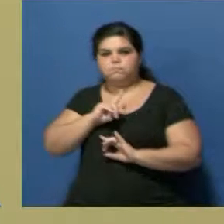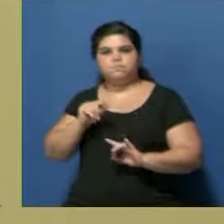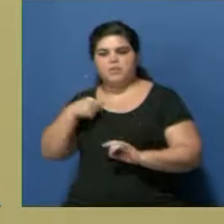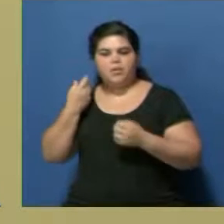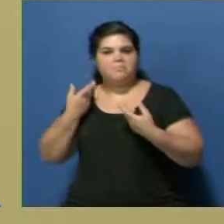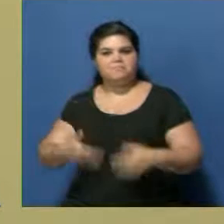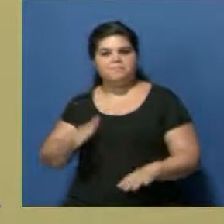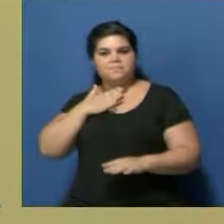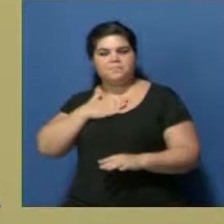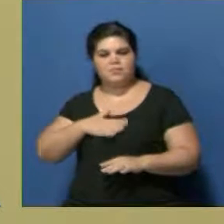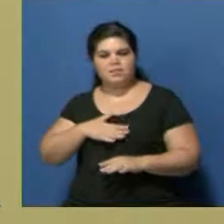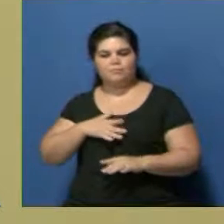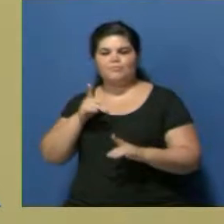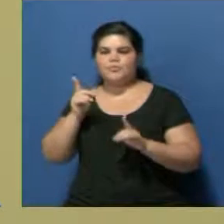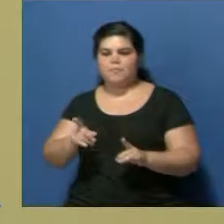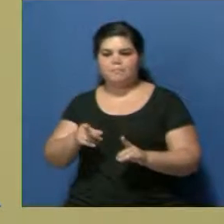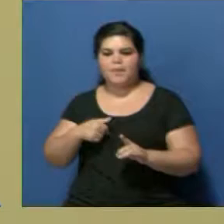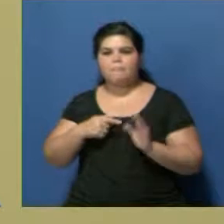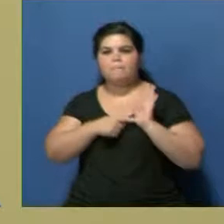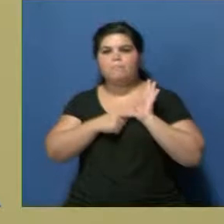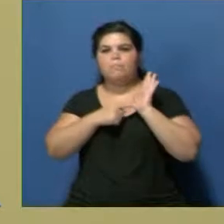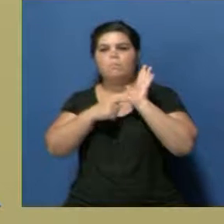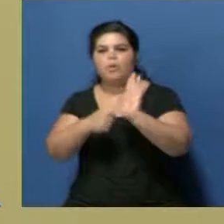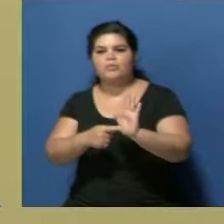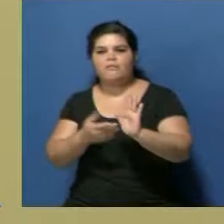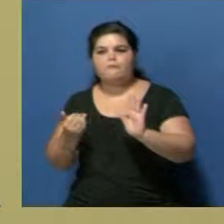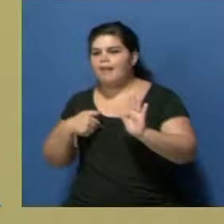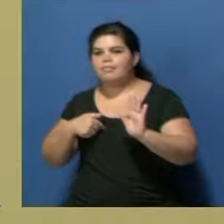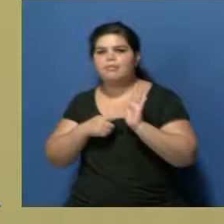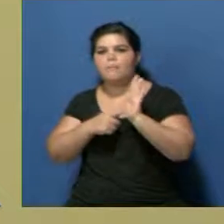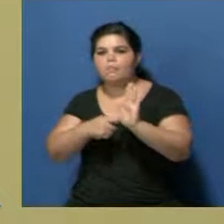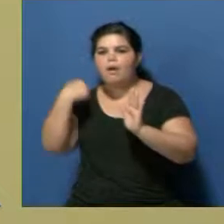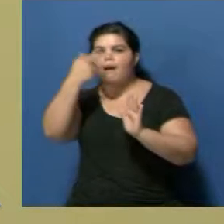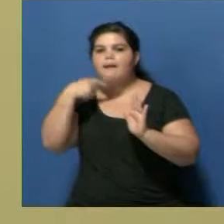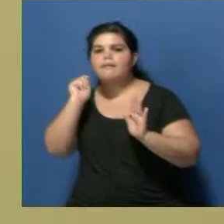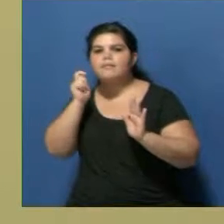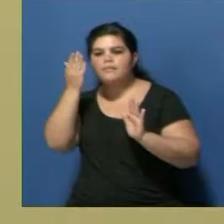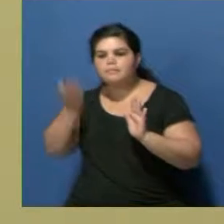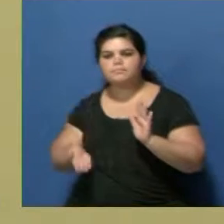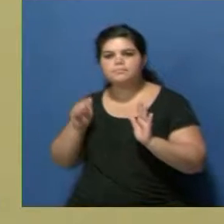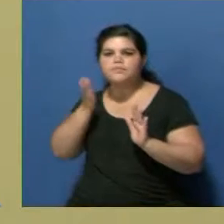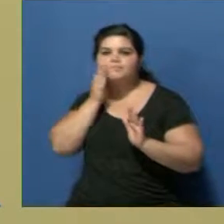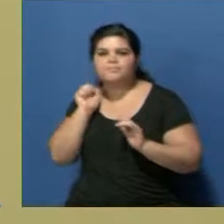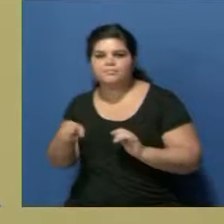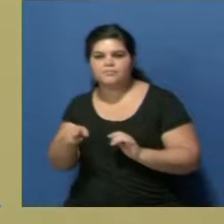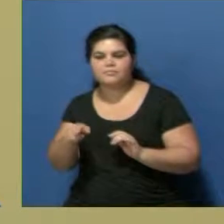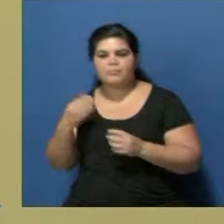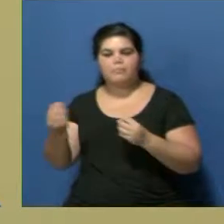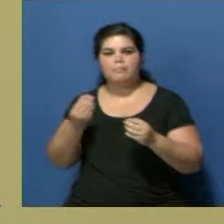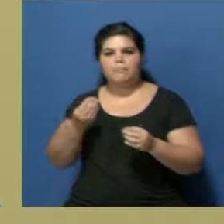Pero sí me quedó algo pendiente, que era mostrarle al mundo la cara de este señor, para advertir, para evitar.